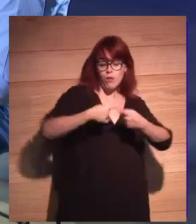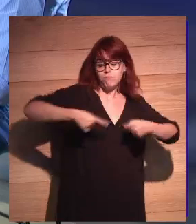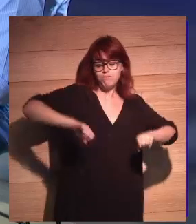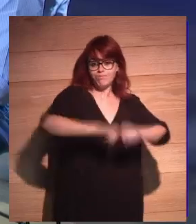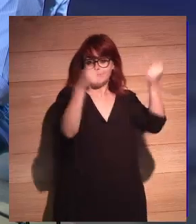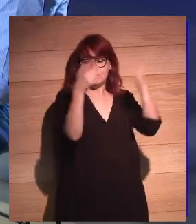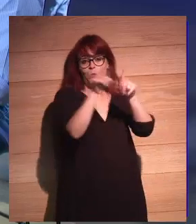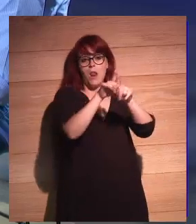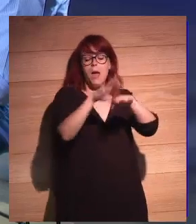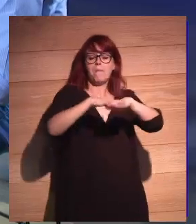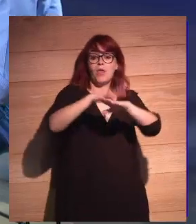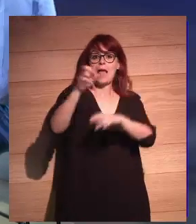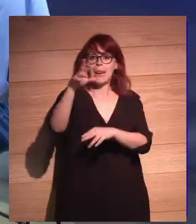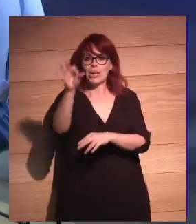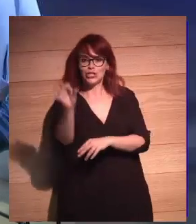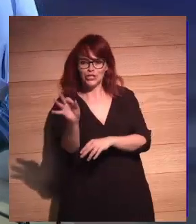la